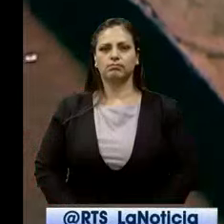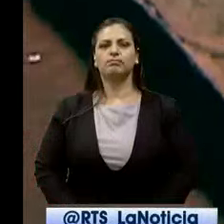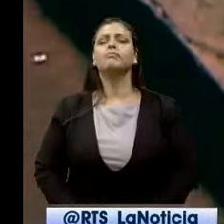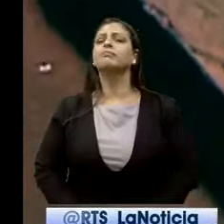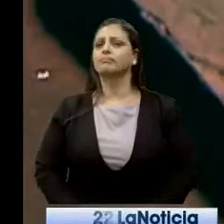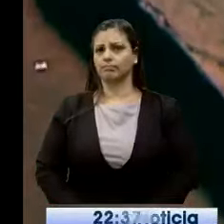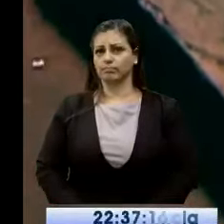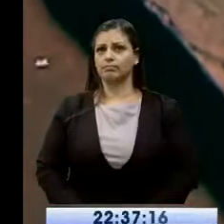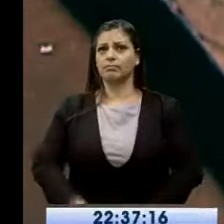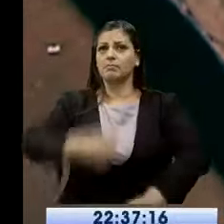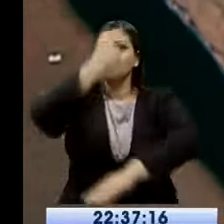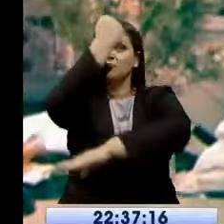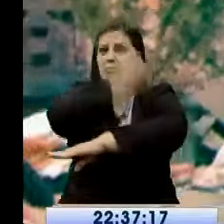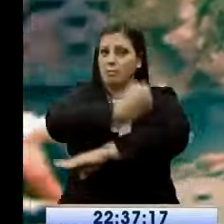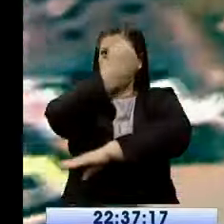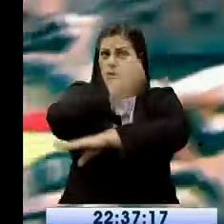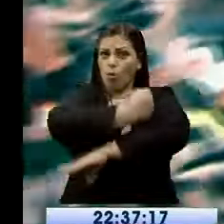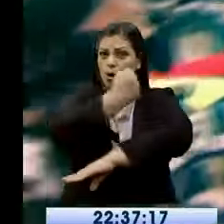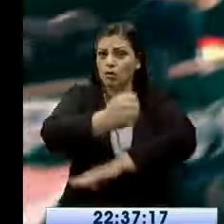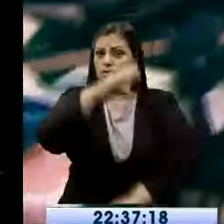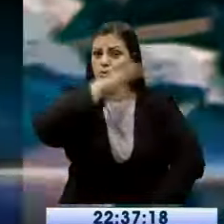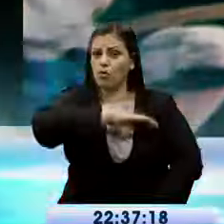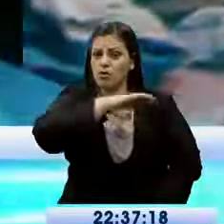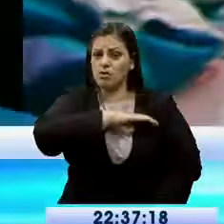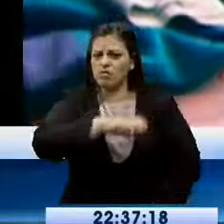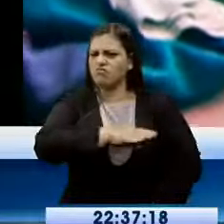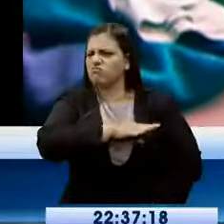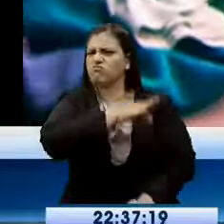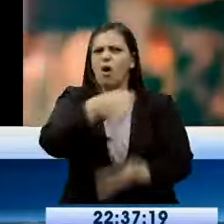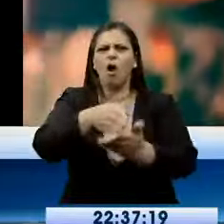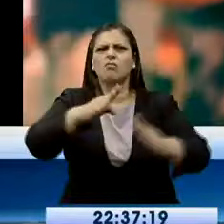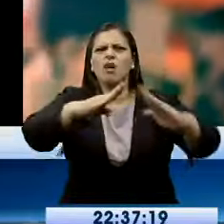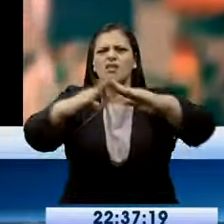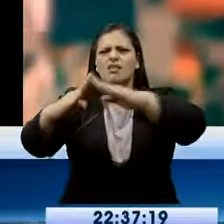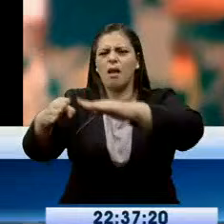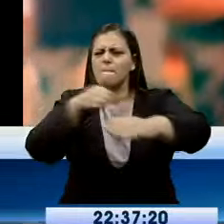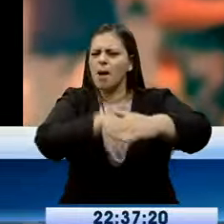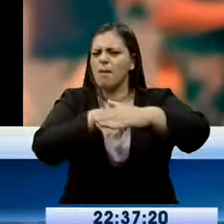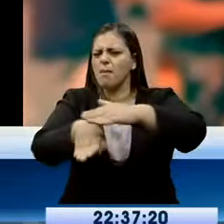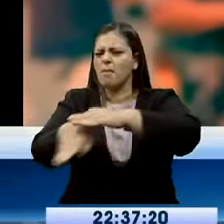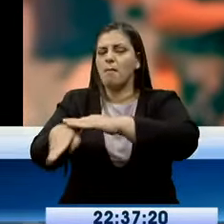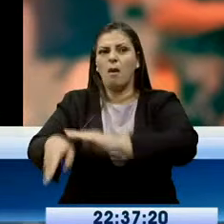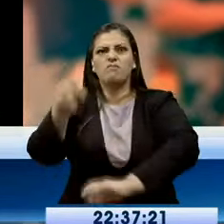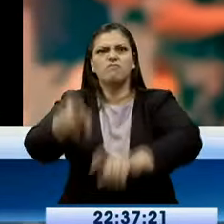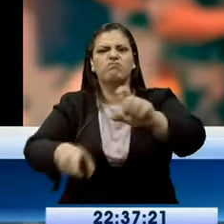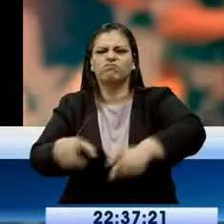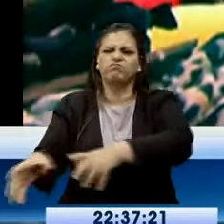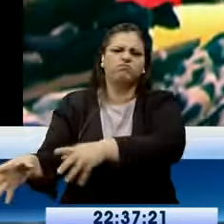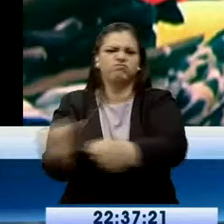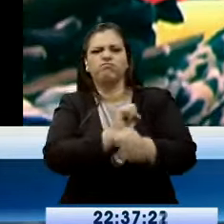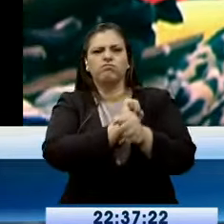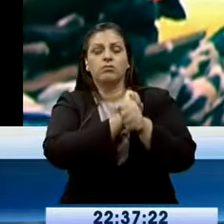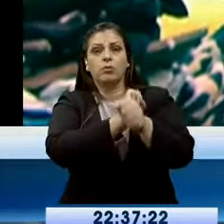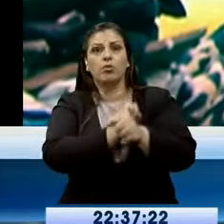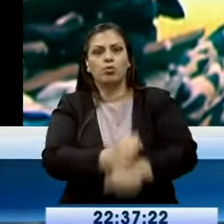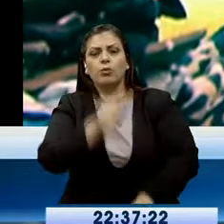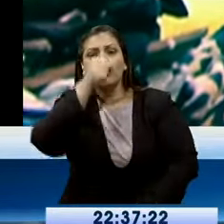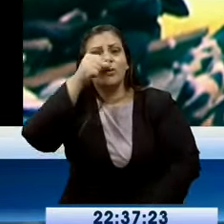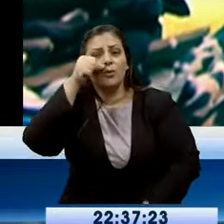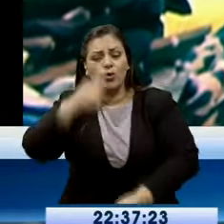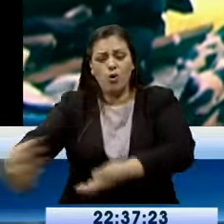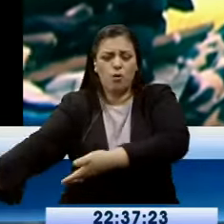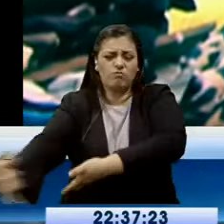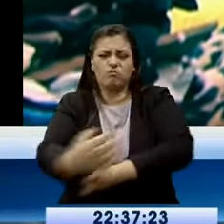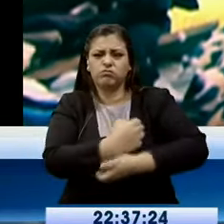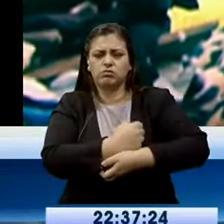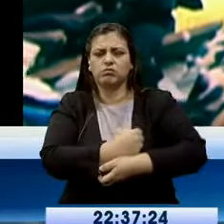Varios inmuebles allanados, personas detenidas y droga decomisada. Fue el resultado de un intenso operativo que se llevó a cabo en Pascuales. Según